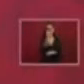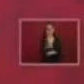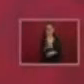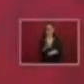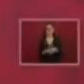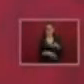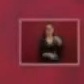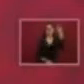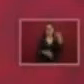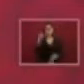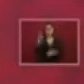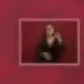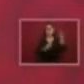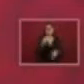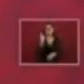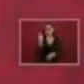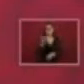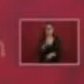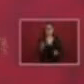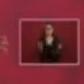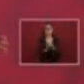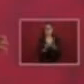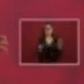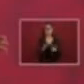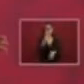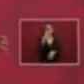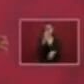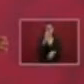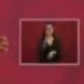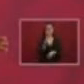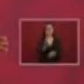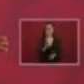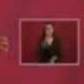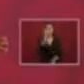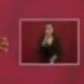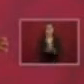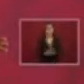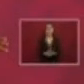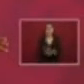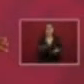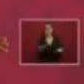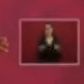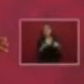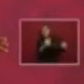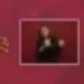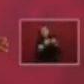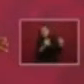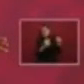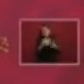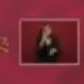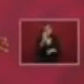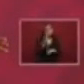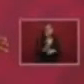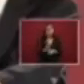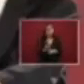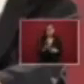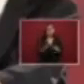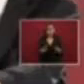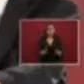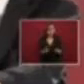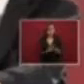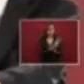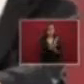como el gran tema de su gobierno. Que es donde conecta, vamos a decir, hay tres grandes temas: inseguridad, economía